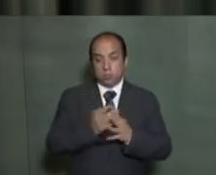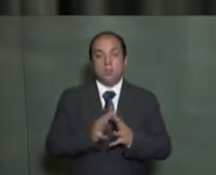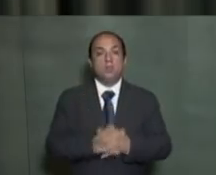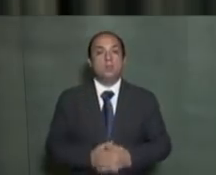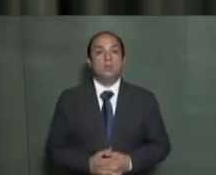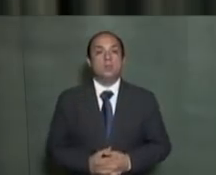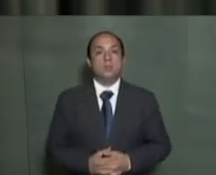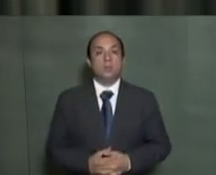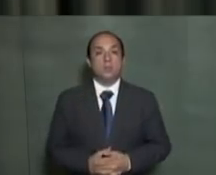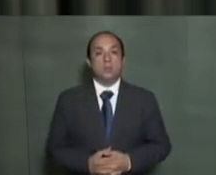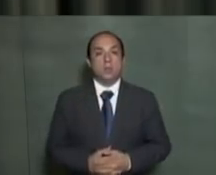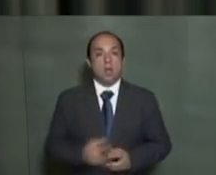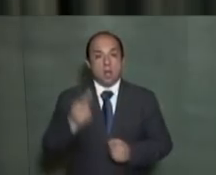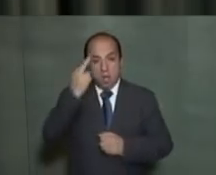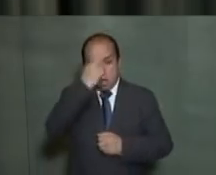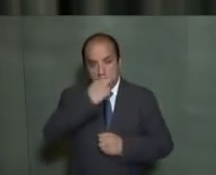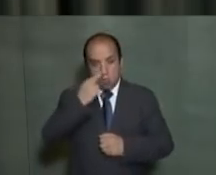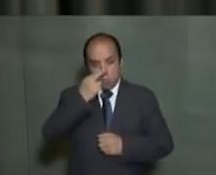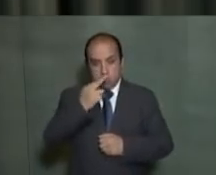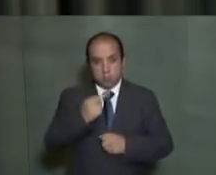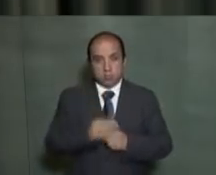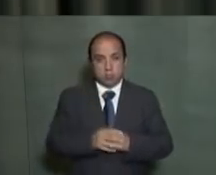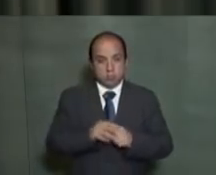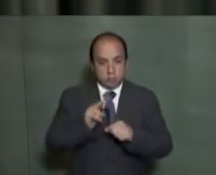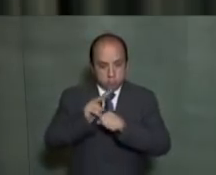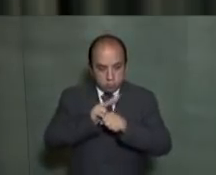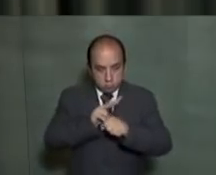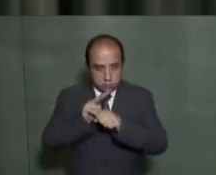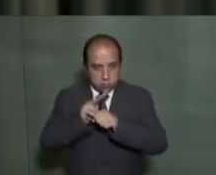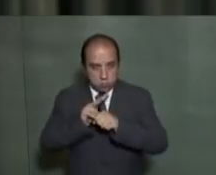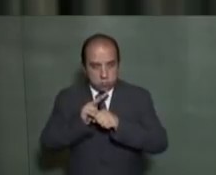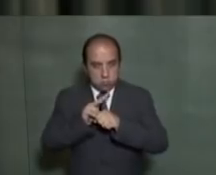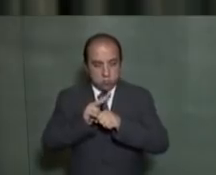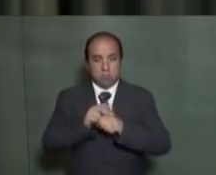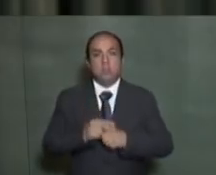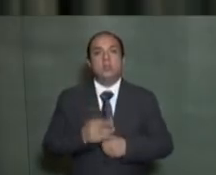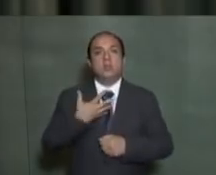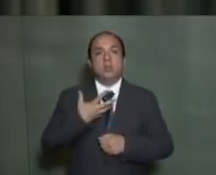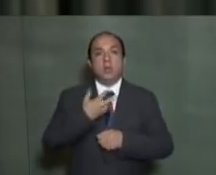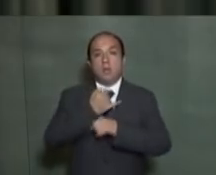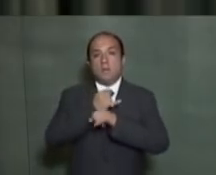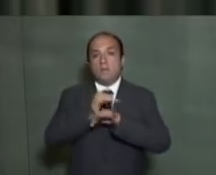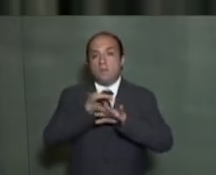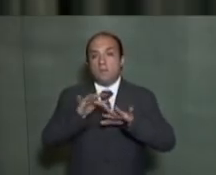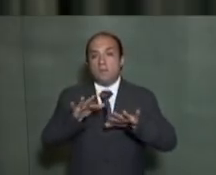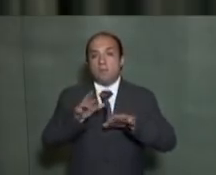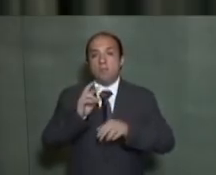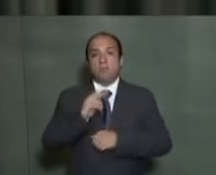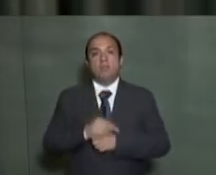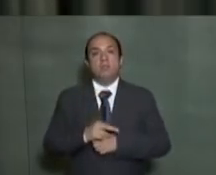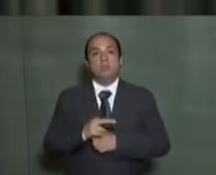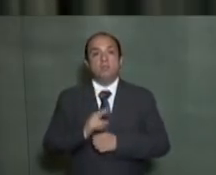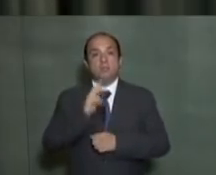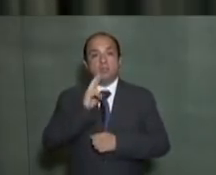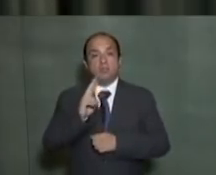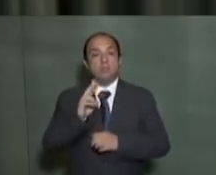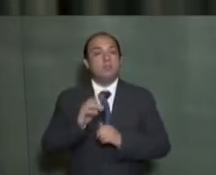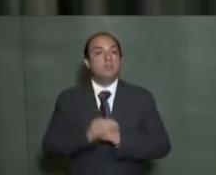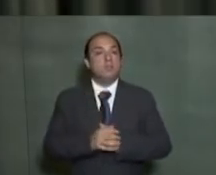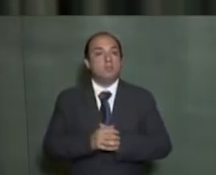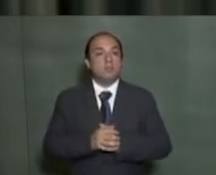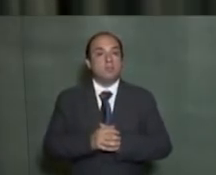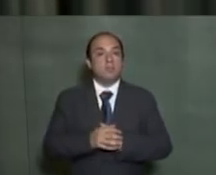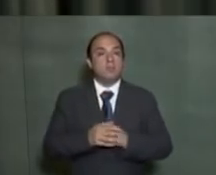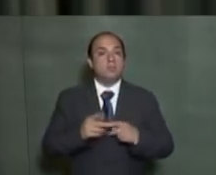La inspección detallada, de acuerdo a nuestro reporte de vulnerabilidades, y el dictamen de seguridad